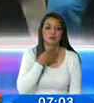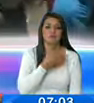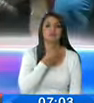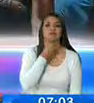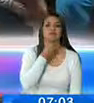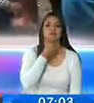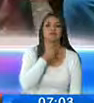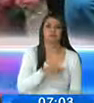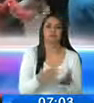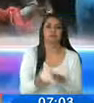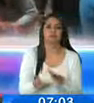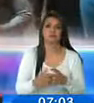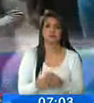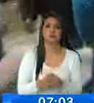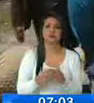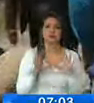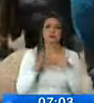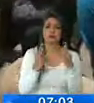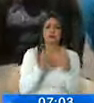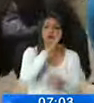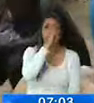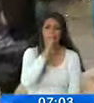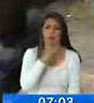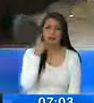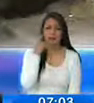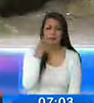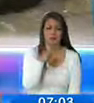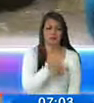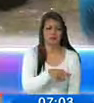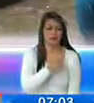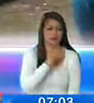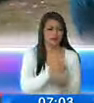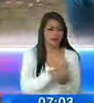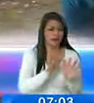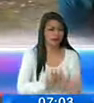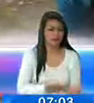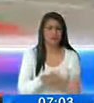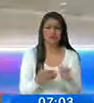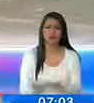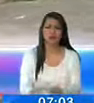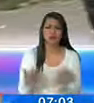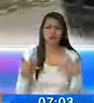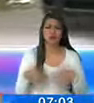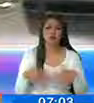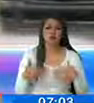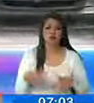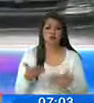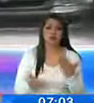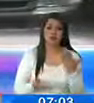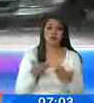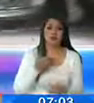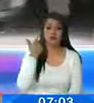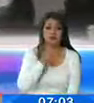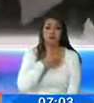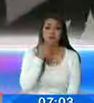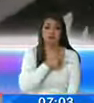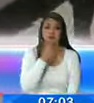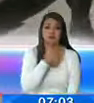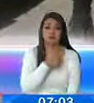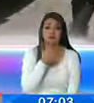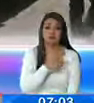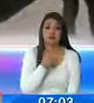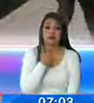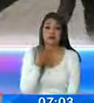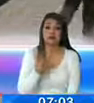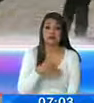la muerte. La familia nunca pensó que sus seres queridos iban a terminar en esas circunstancias. Al parecer, el consumo excesivo de licor pasó